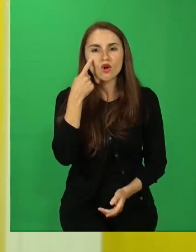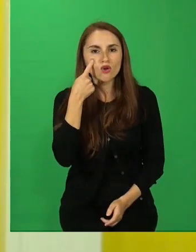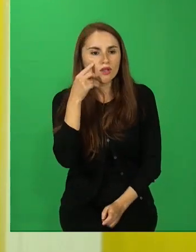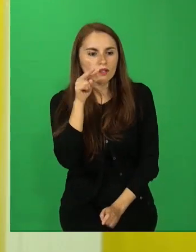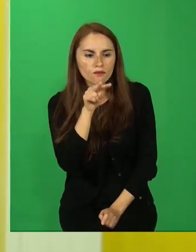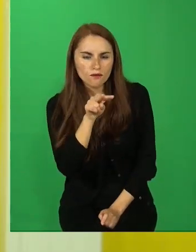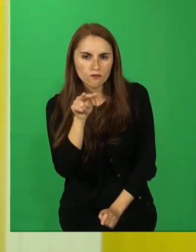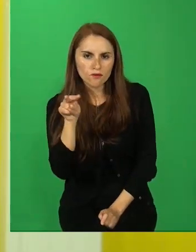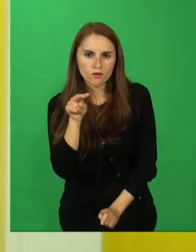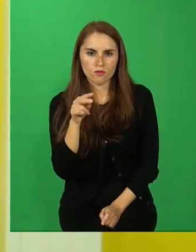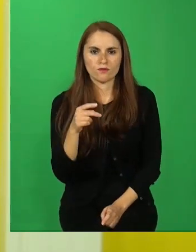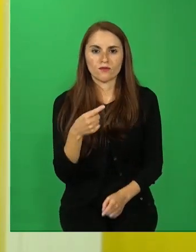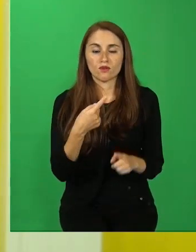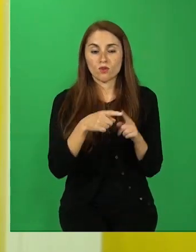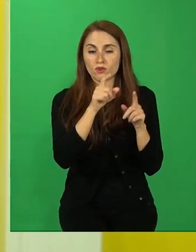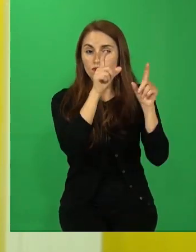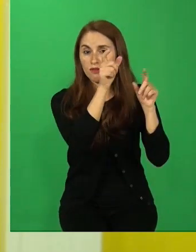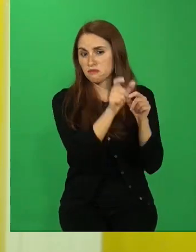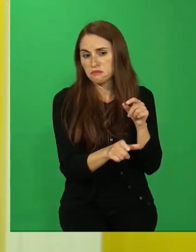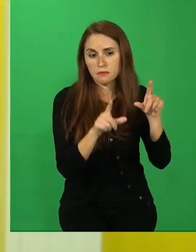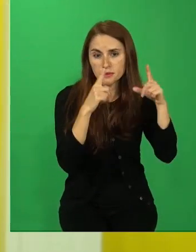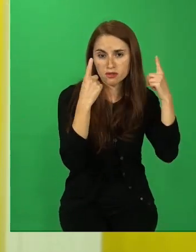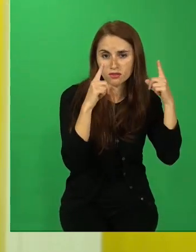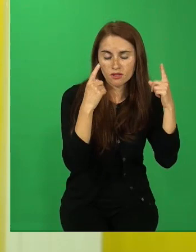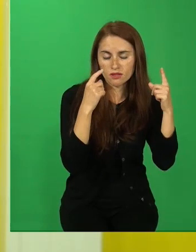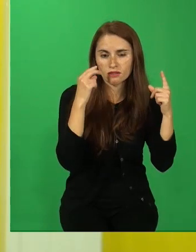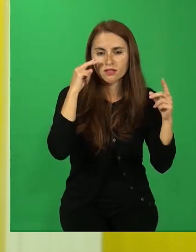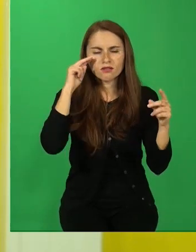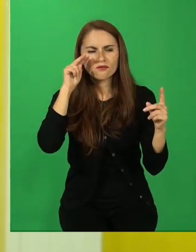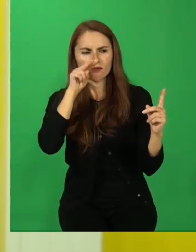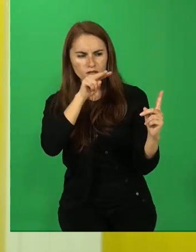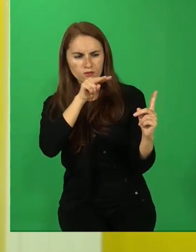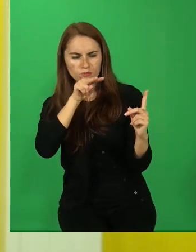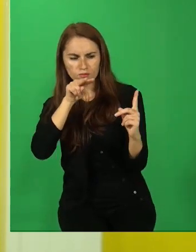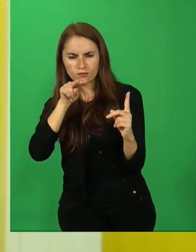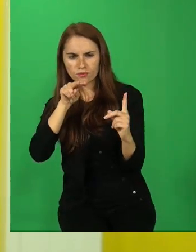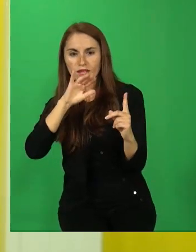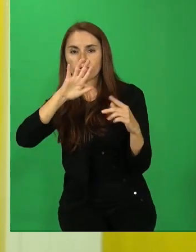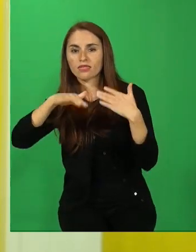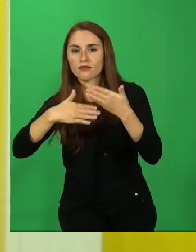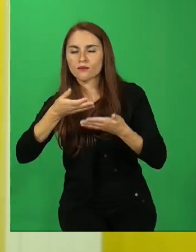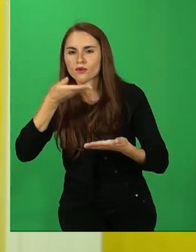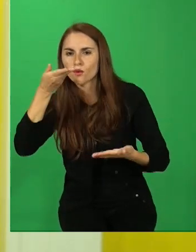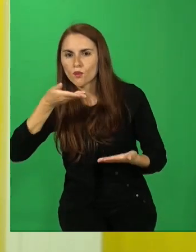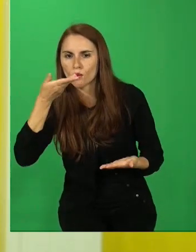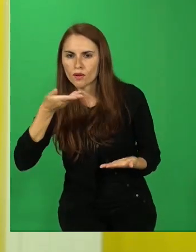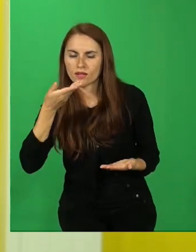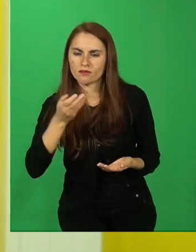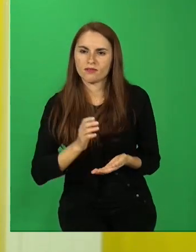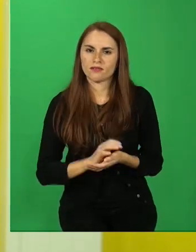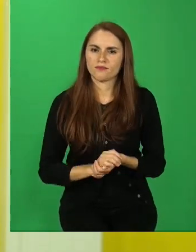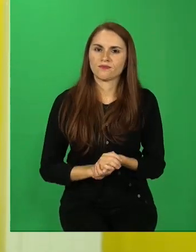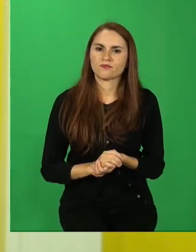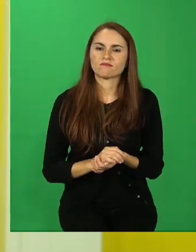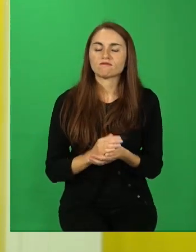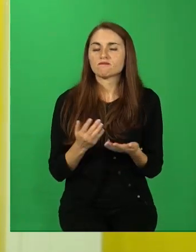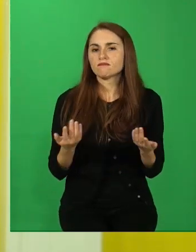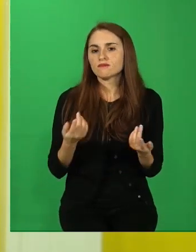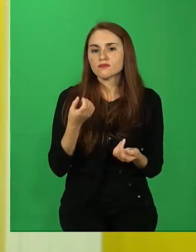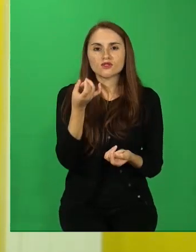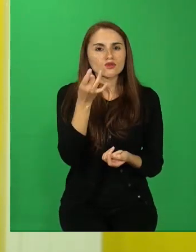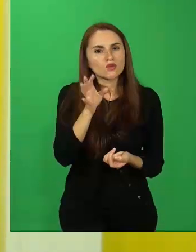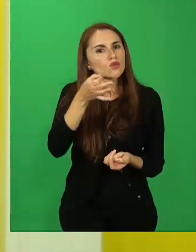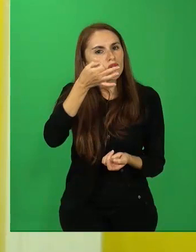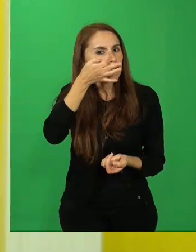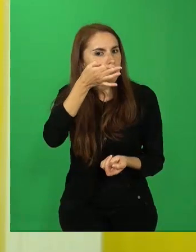que vive otro personaje de la narración que cumple el rol protagónico. Como cuenta lo que él